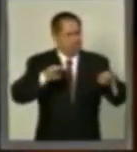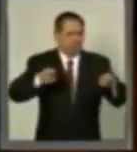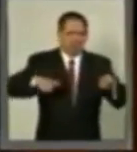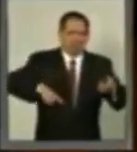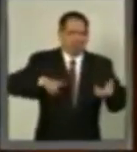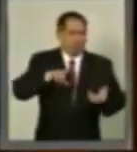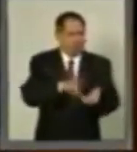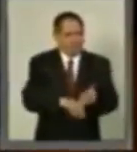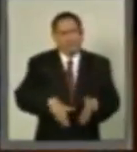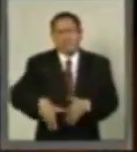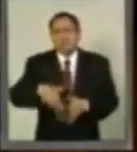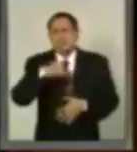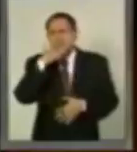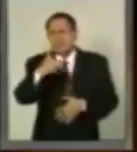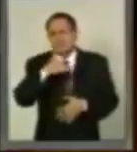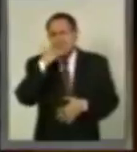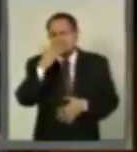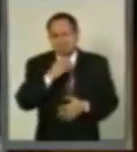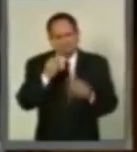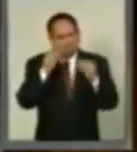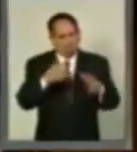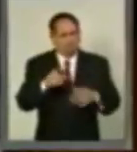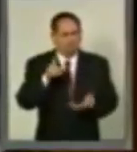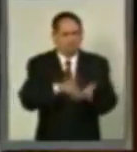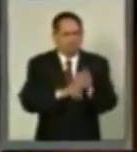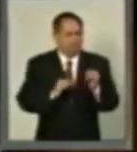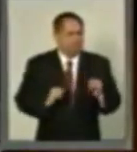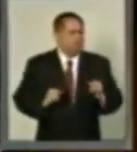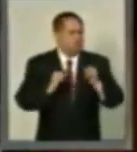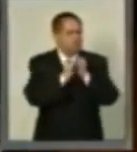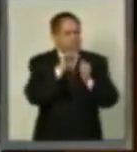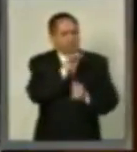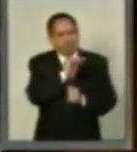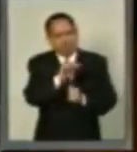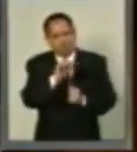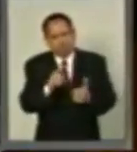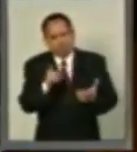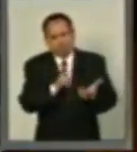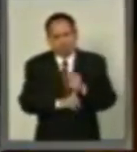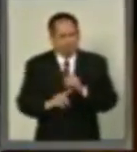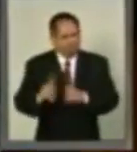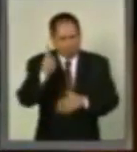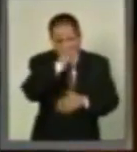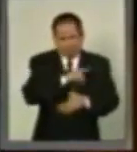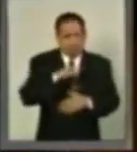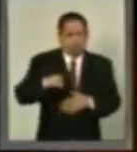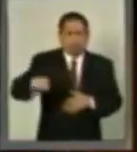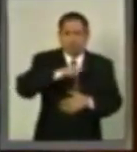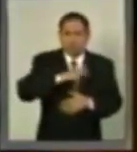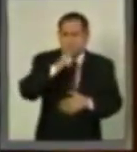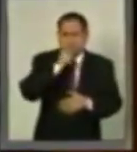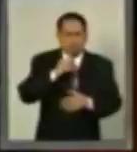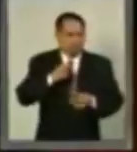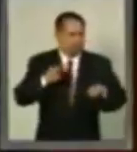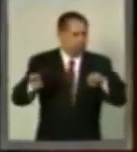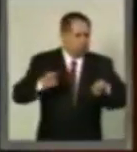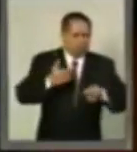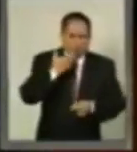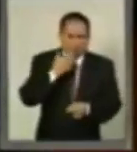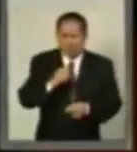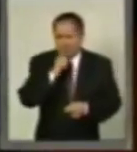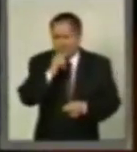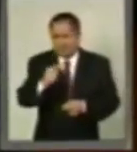de la corrupción que ha permeado a las instituciones públicas y que ha mostrado una gran incapacidad e incompetencia